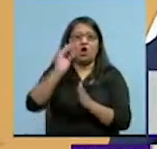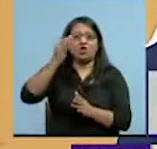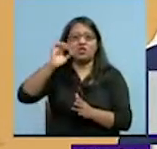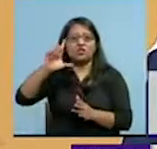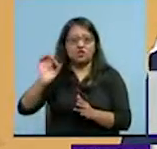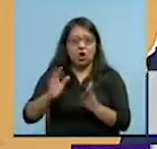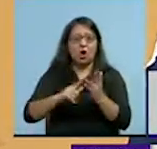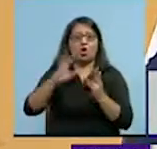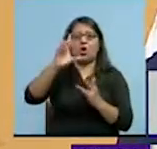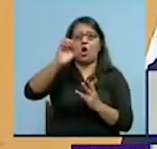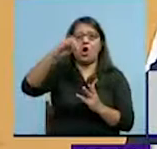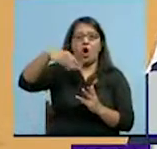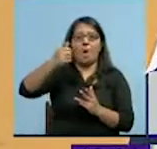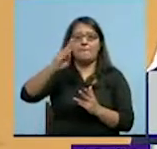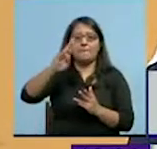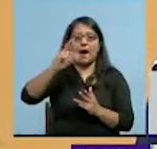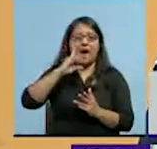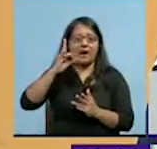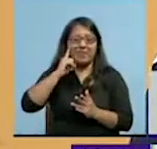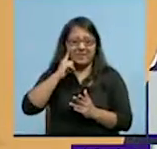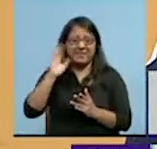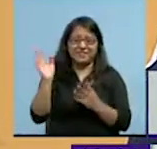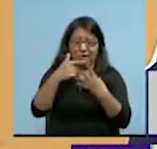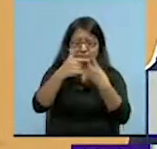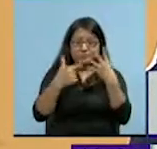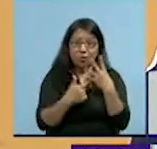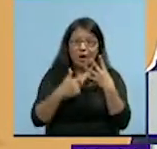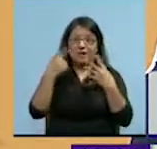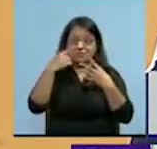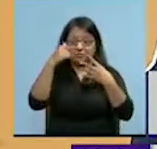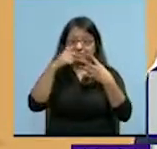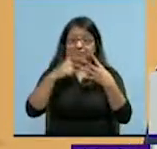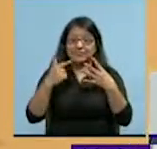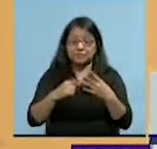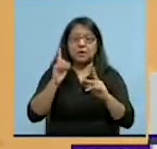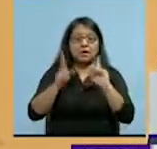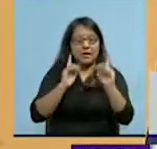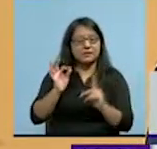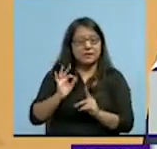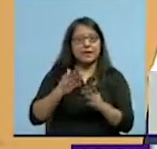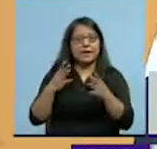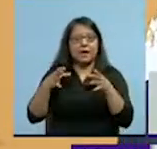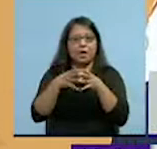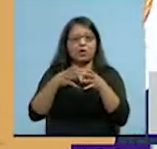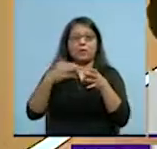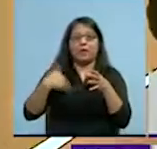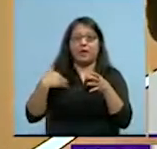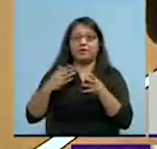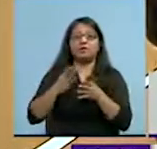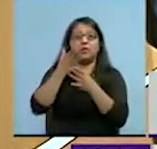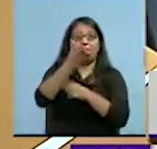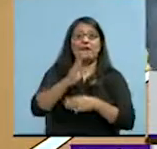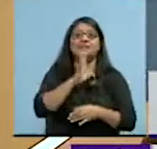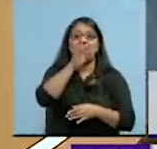el tema de caruso lombardi que fueron cuatro cosas que afectaron sin lugar a dudas la estadía de nuestro seleccionado nacional en rusia